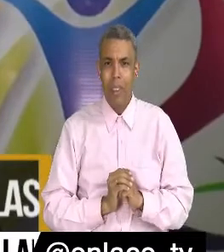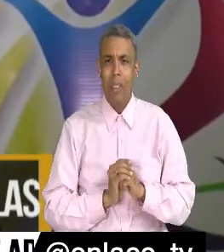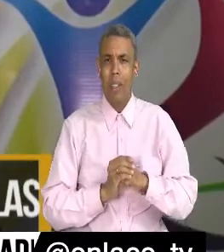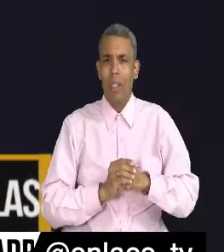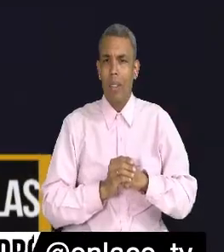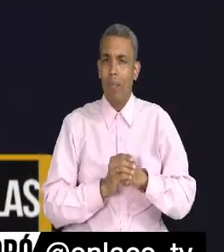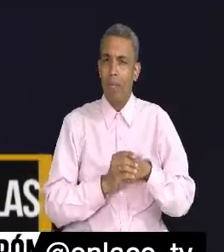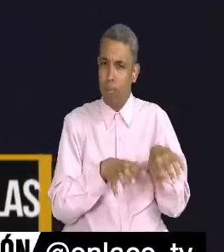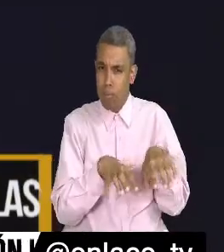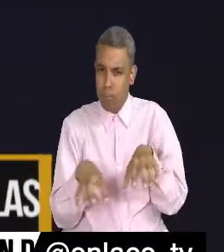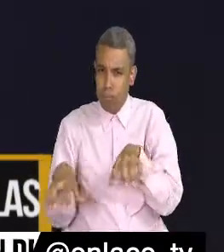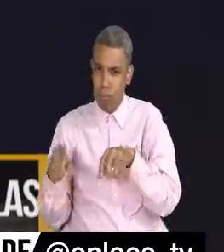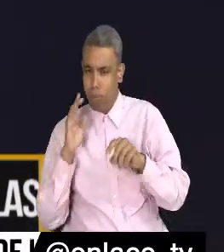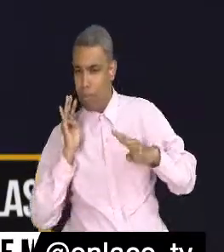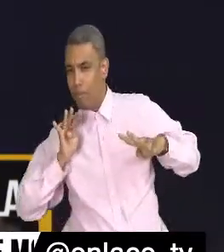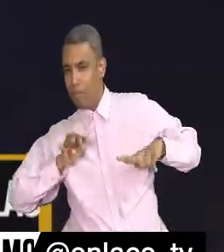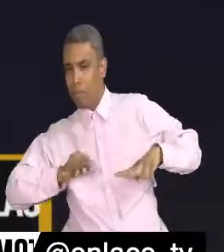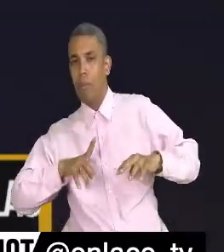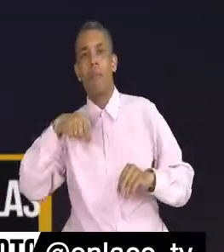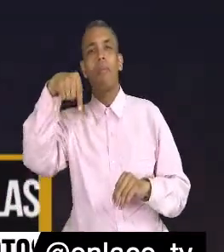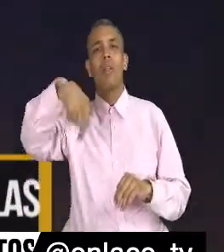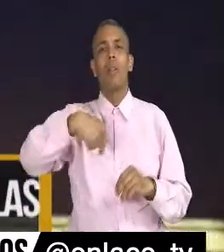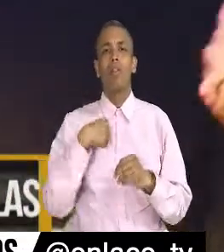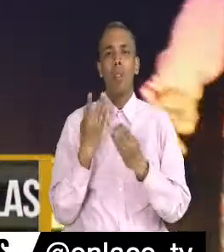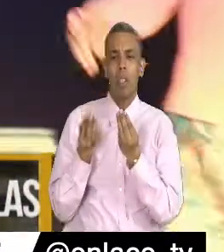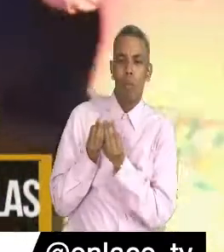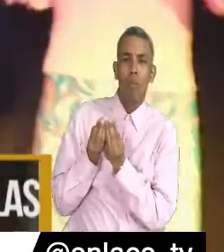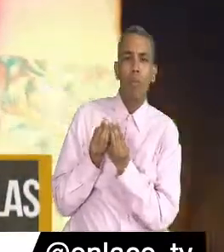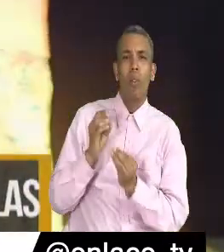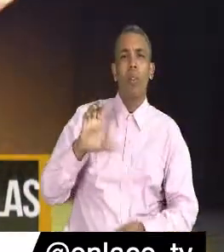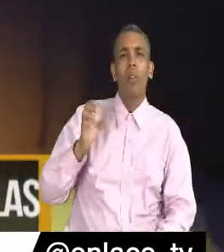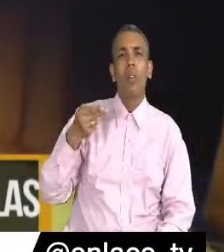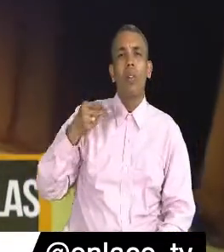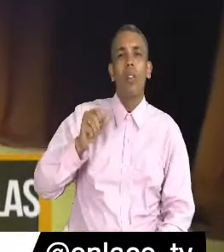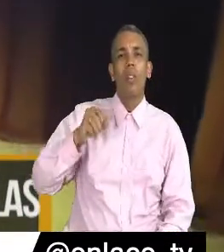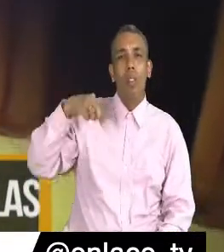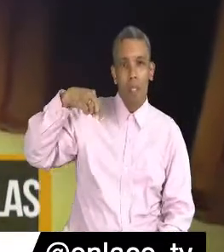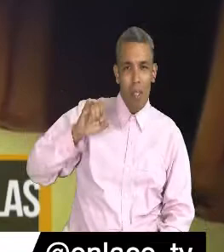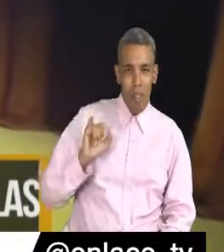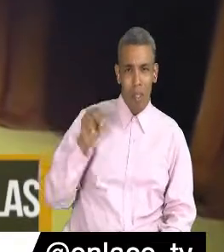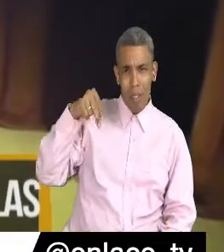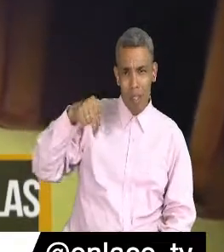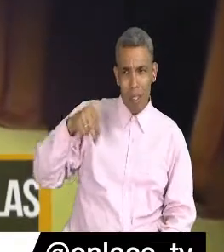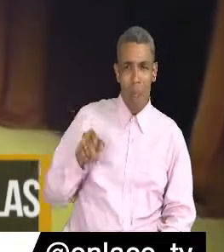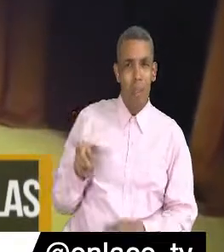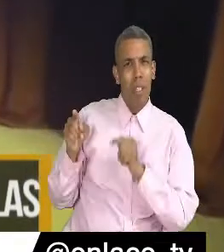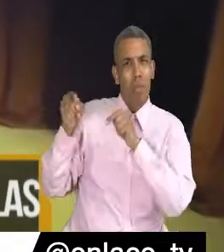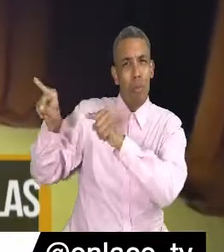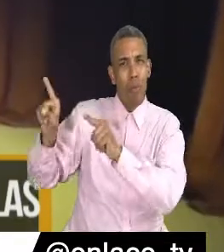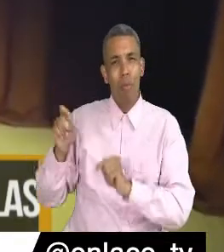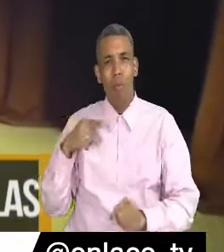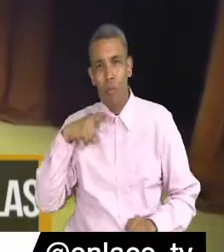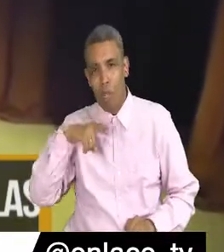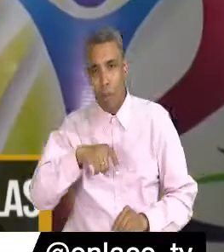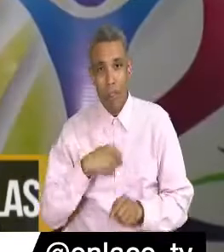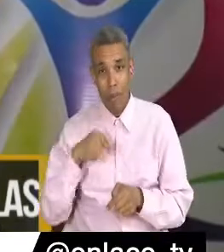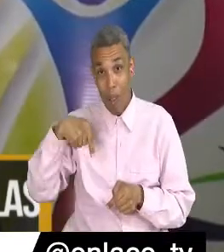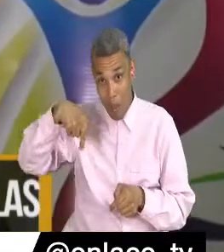Bucaramanga, que ese grupo casi siempre ha venido acompañando los festivales y las temporadas de la Asociación Artística Las